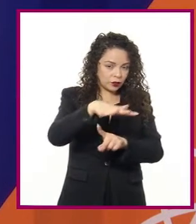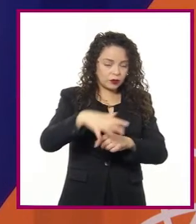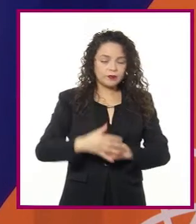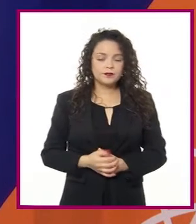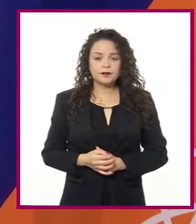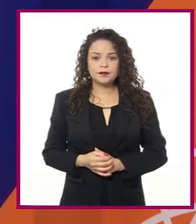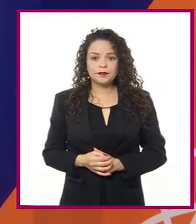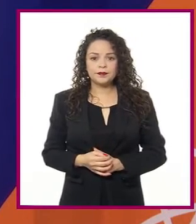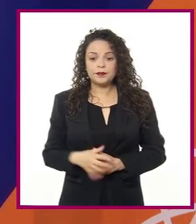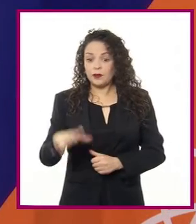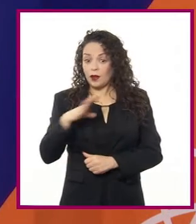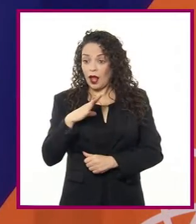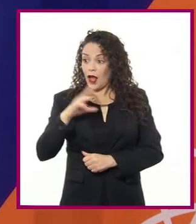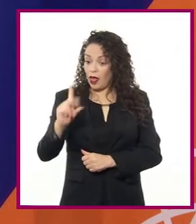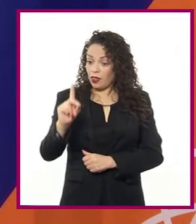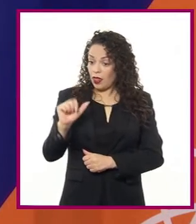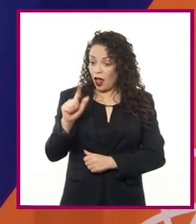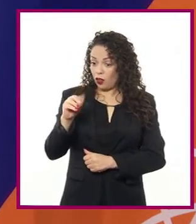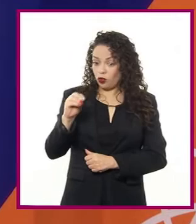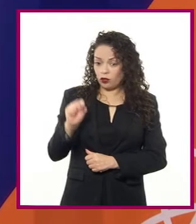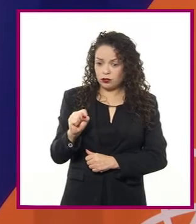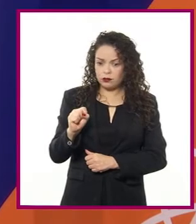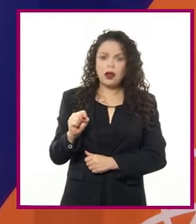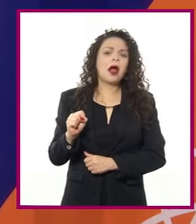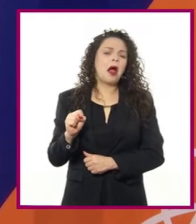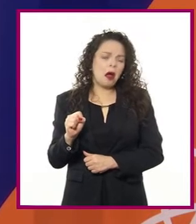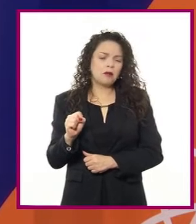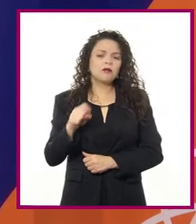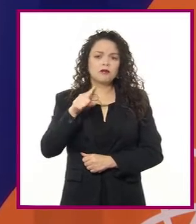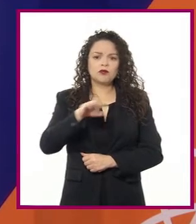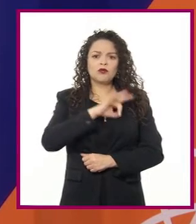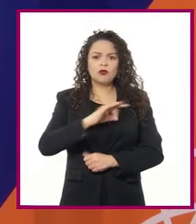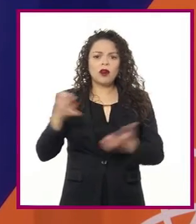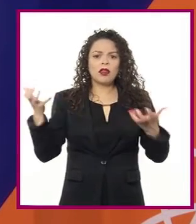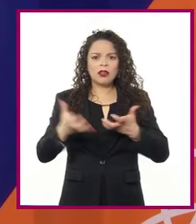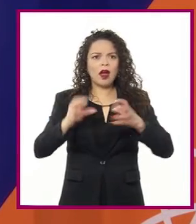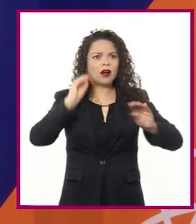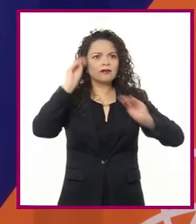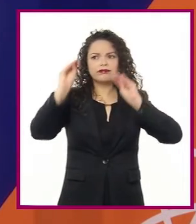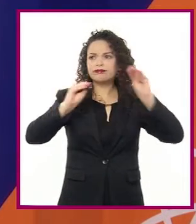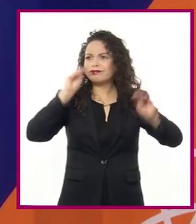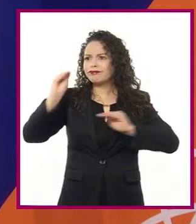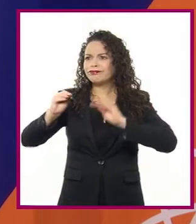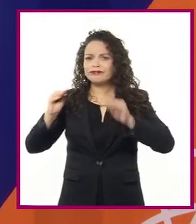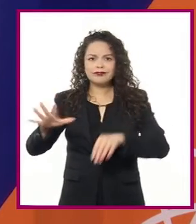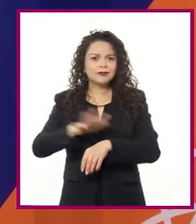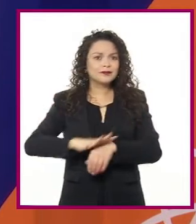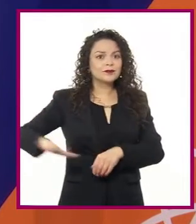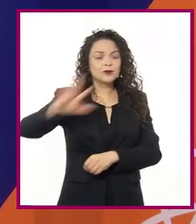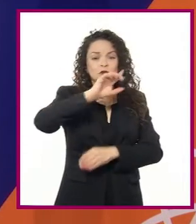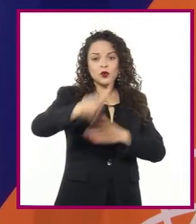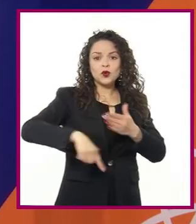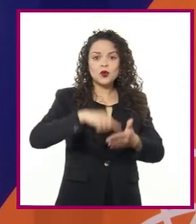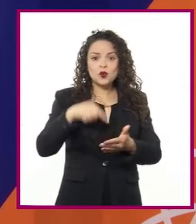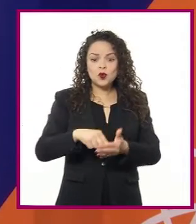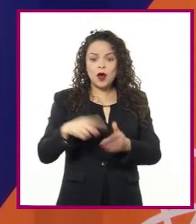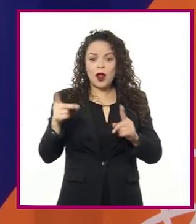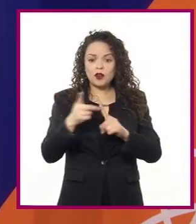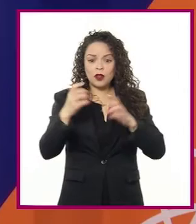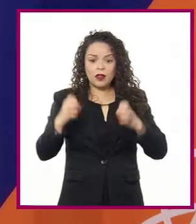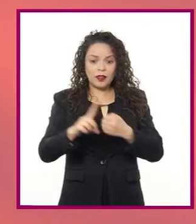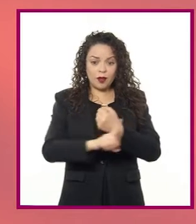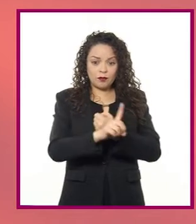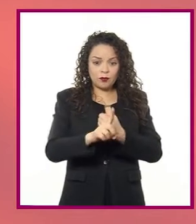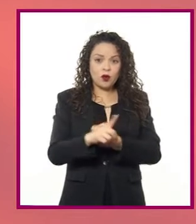Al contar con datos suficientes, ustedes podrán crear los escenarios y ambientes en los que se presenta el problema en el que